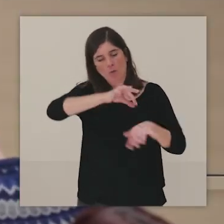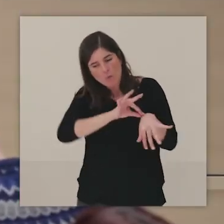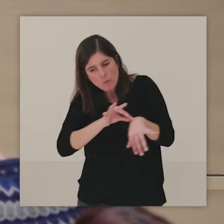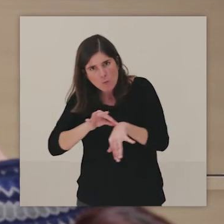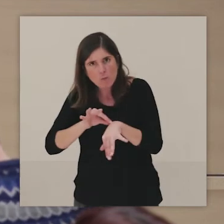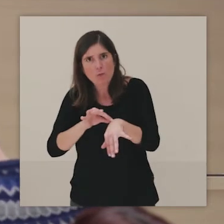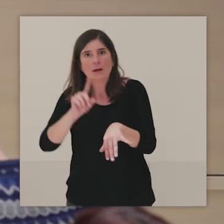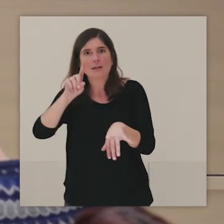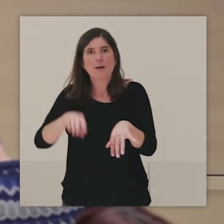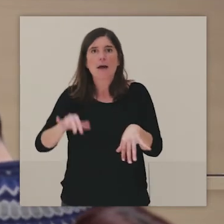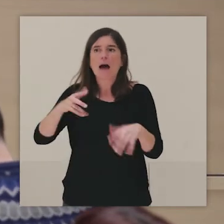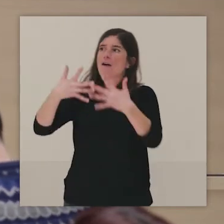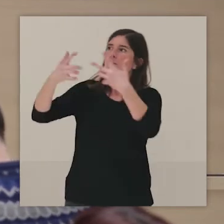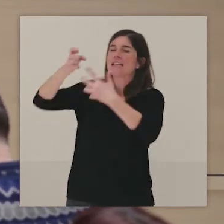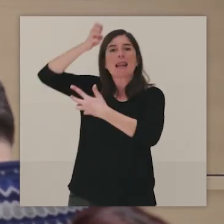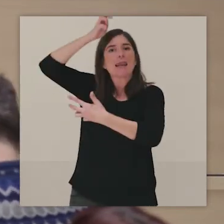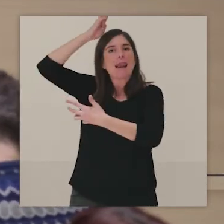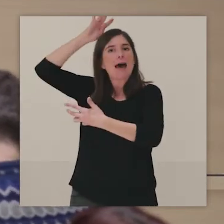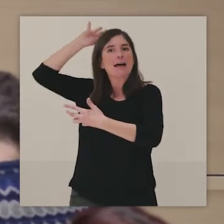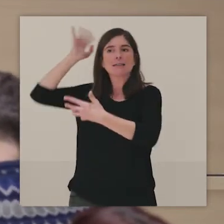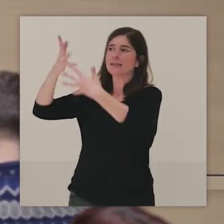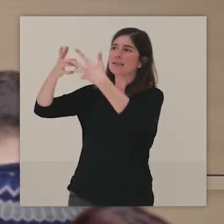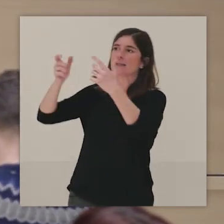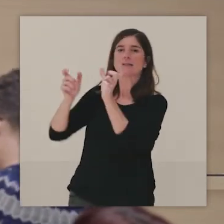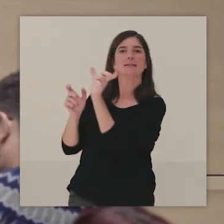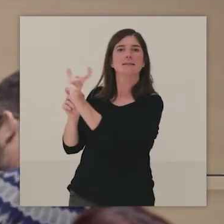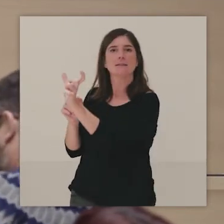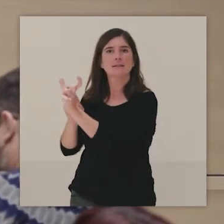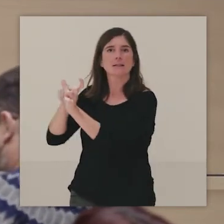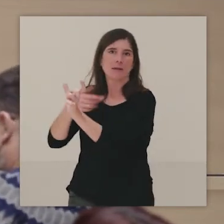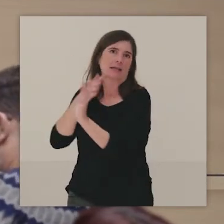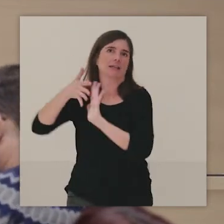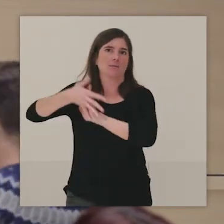que esto que pone en latín, que significa esto, tal, el latín es el idioma de los romanos.